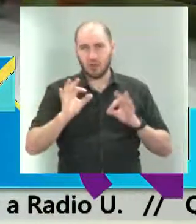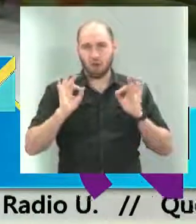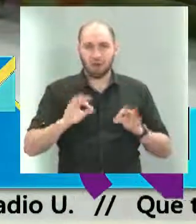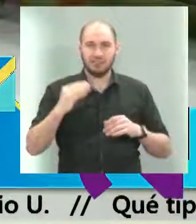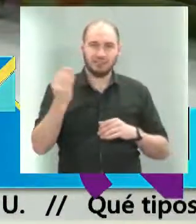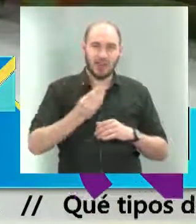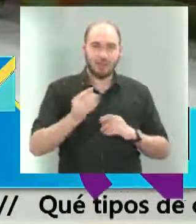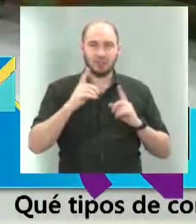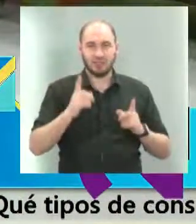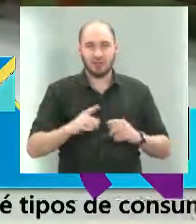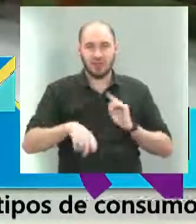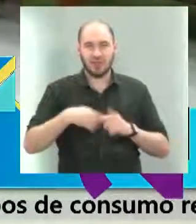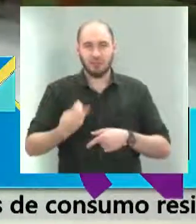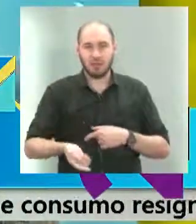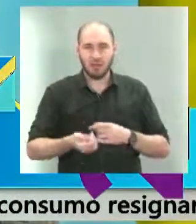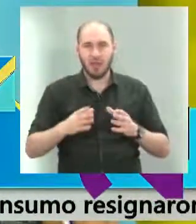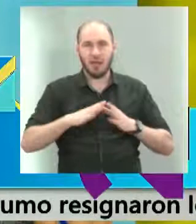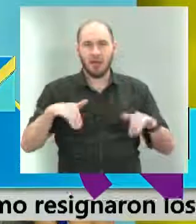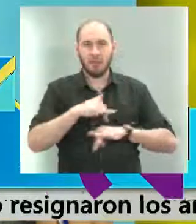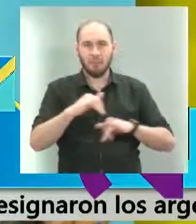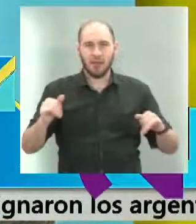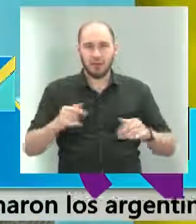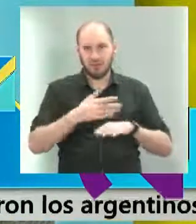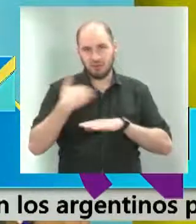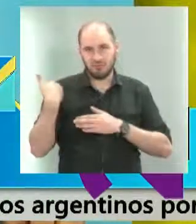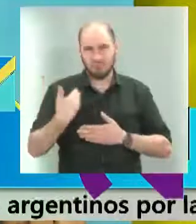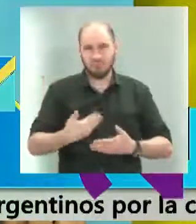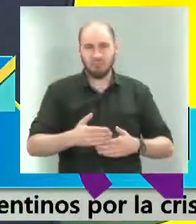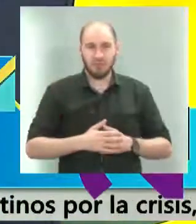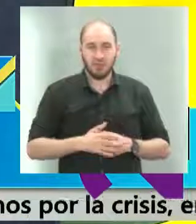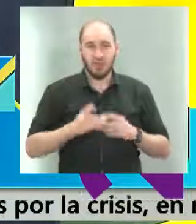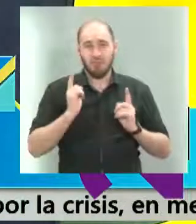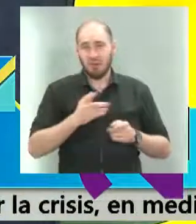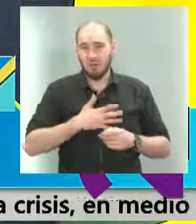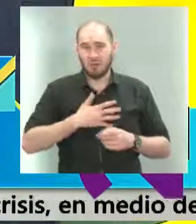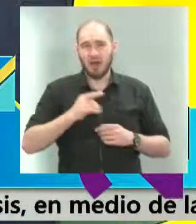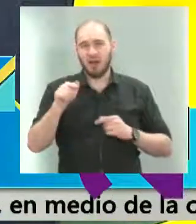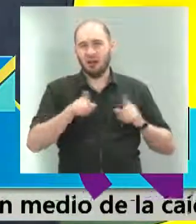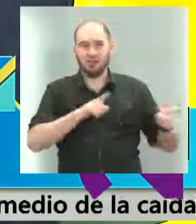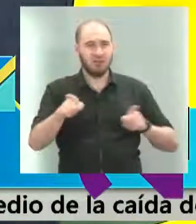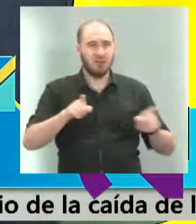el sábado como después en todos los medios a lo largo de estos días? Lo mismo que a todos, que al Adrián, que a